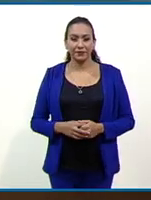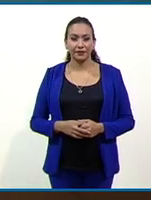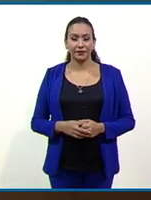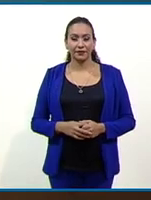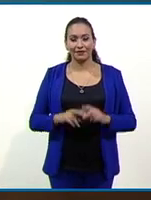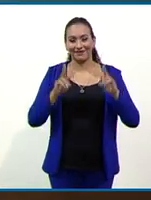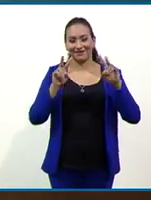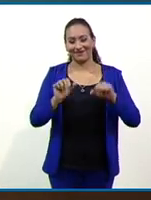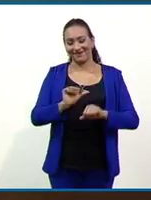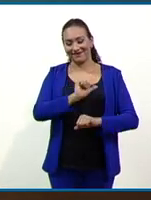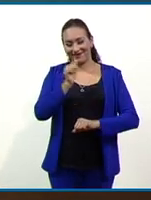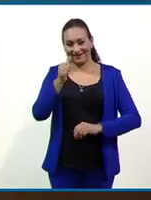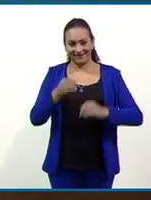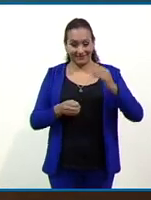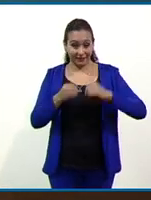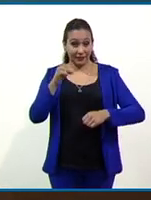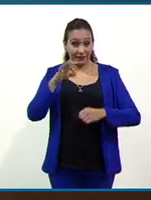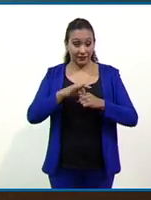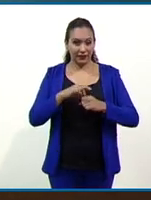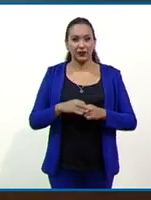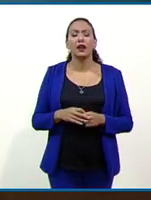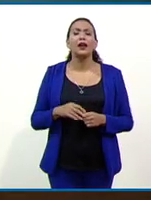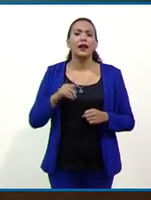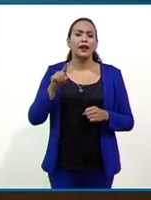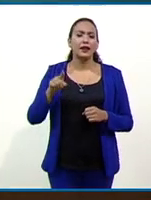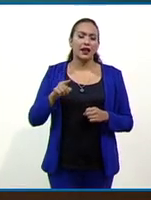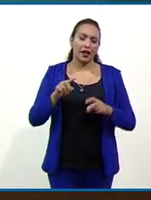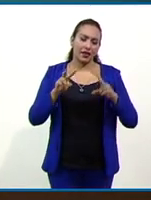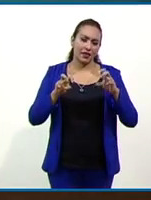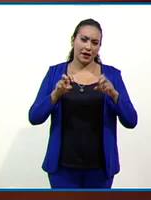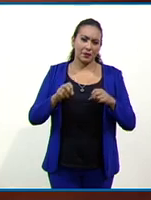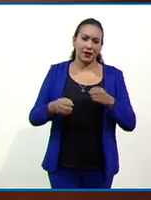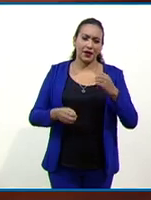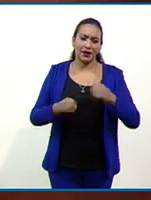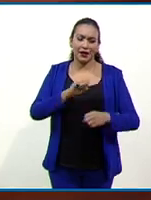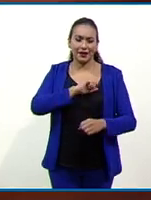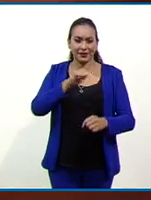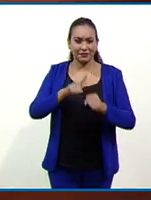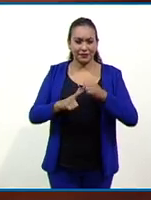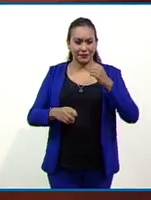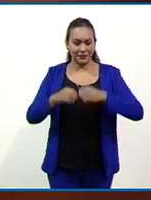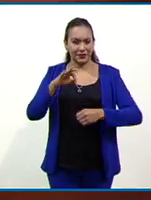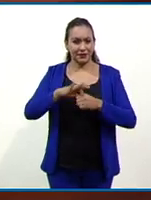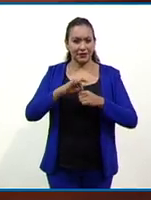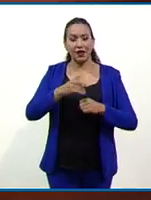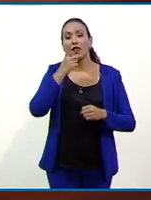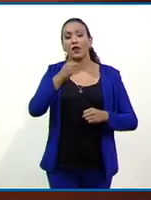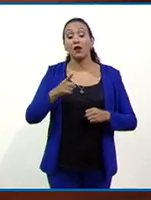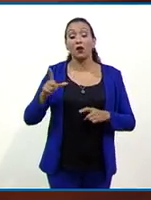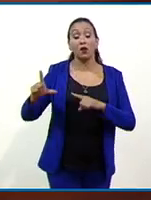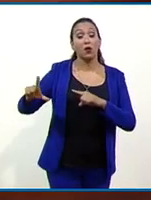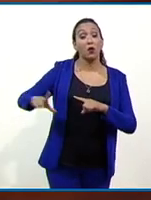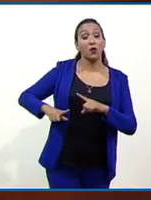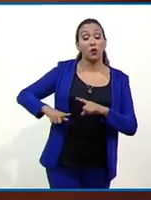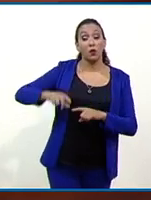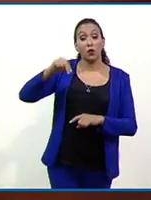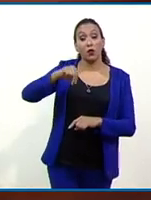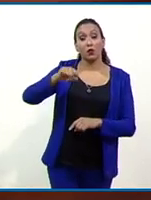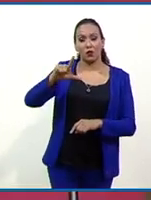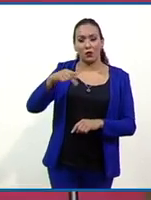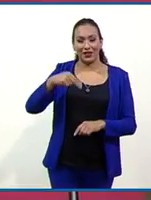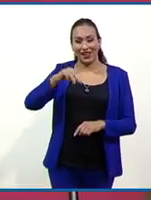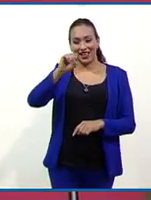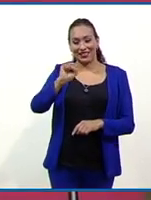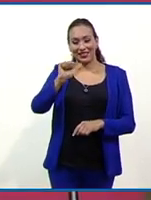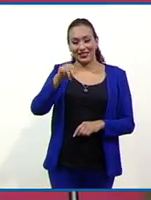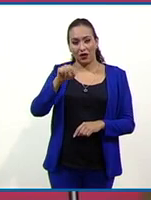En más temas electorales, la Sala Regional Especializada del Tribunal Electoral determinó que el gobernador de Nuevo León, Samuel